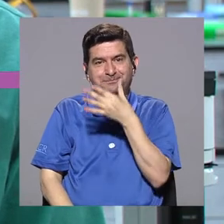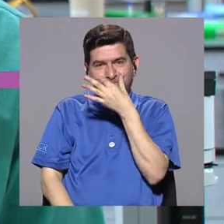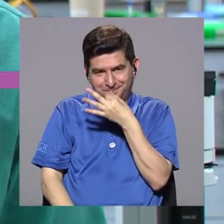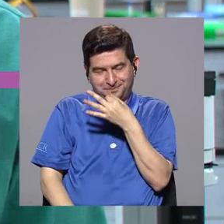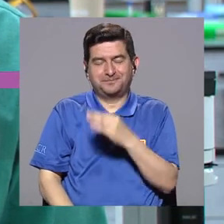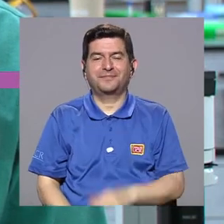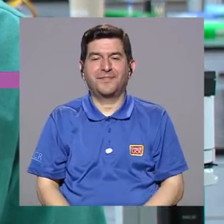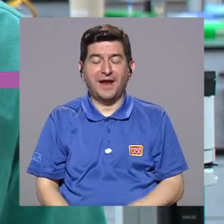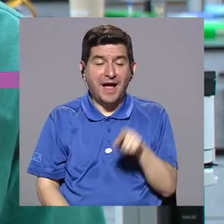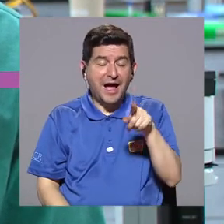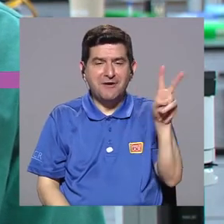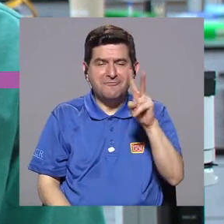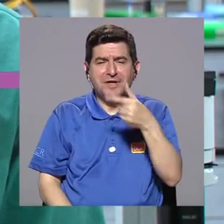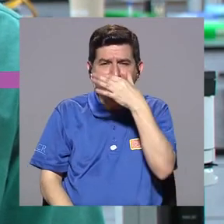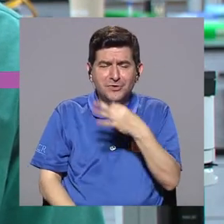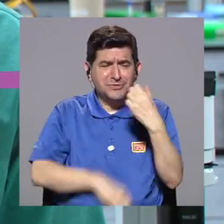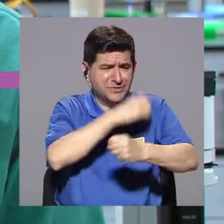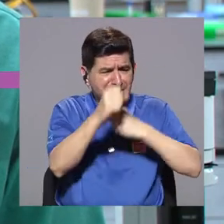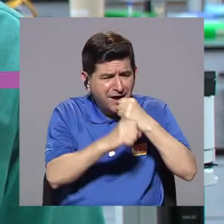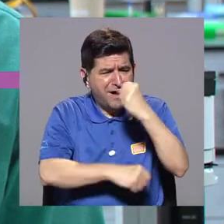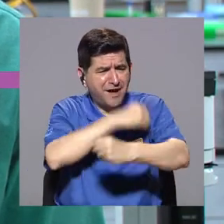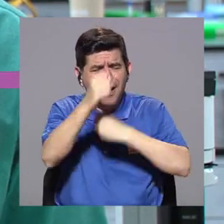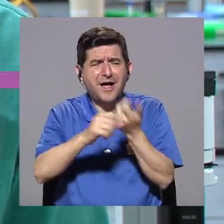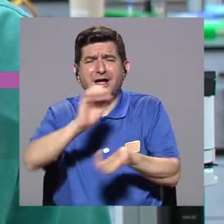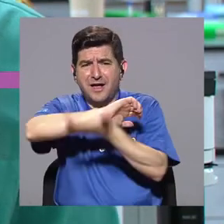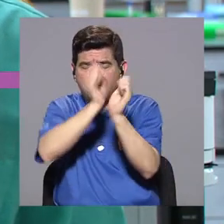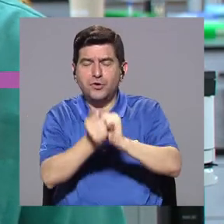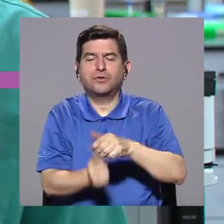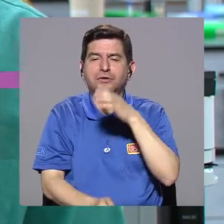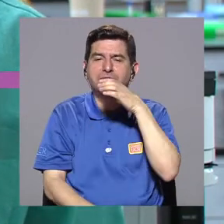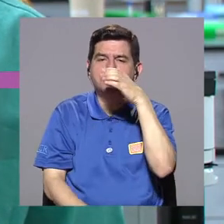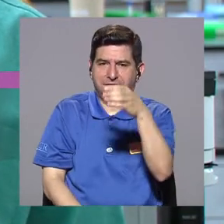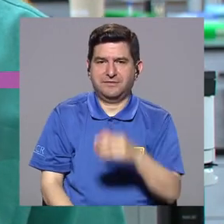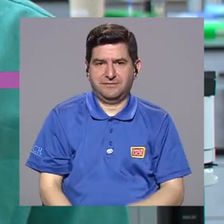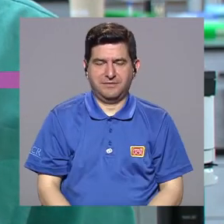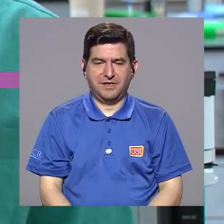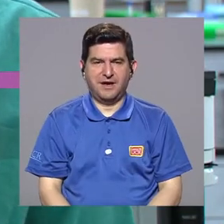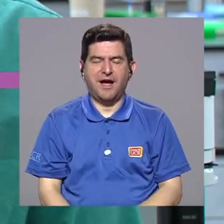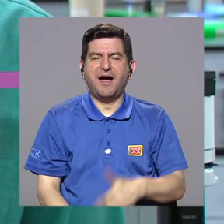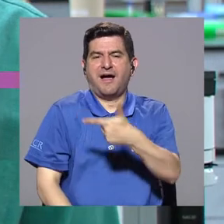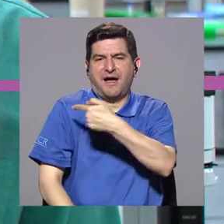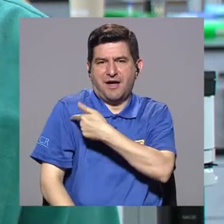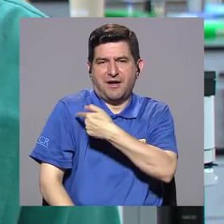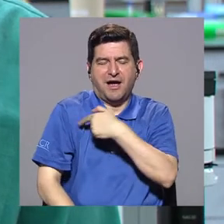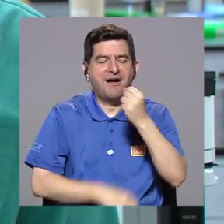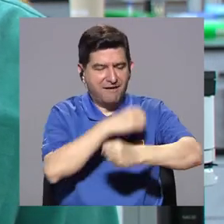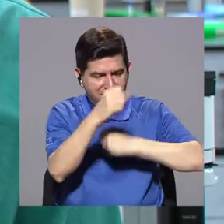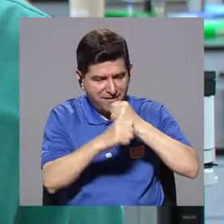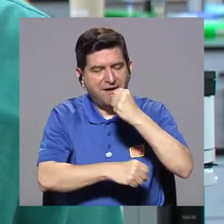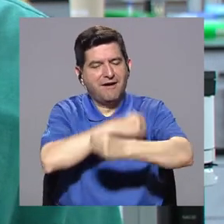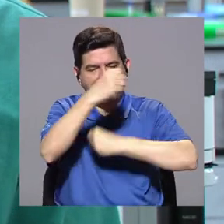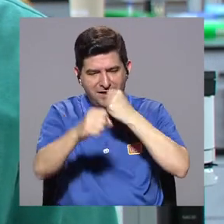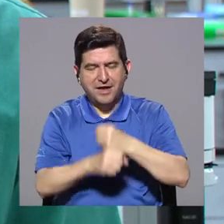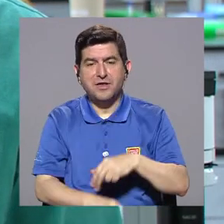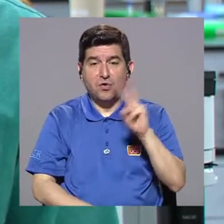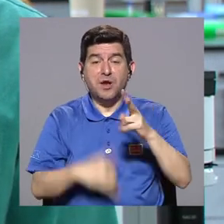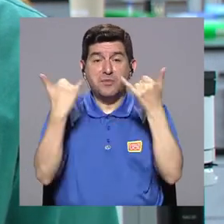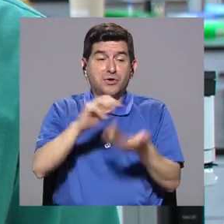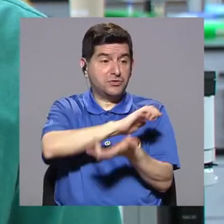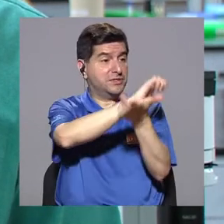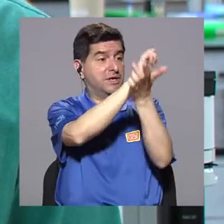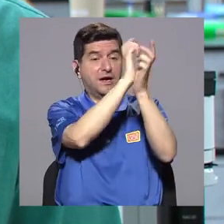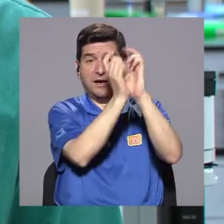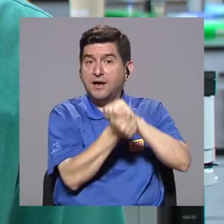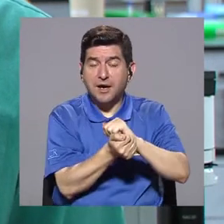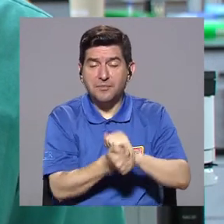virus de la influenza. El virus de la influenza muta año a año y por eso es recomendable o recomiendan vacunarse anualmente porque el virus